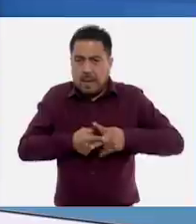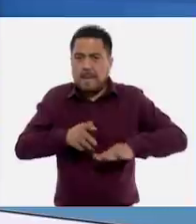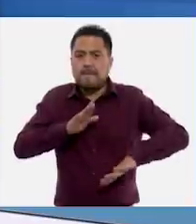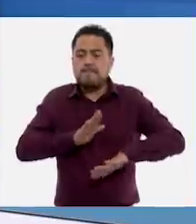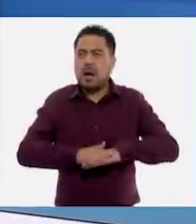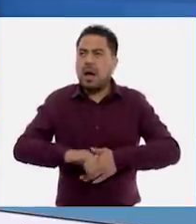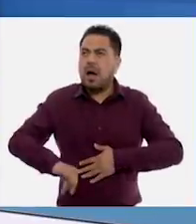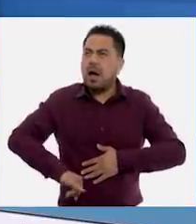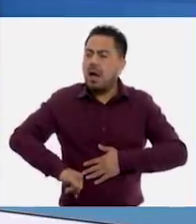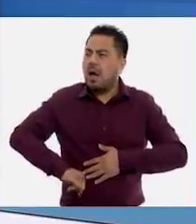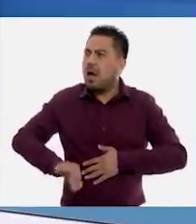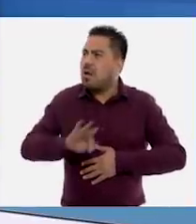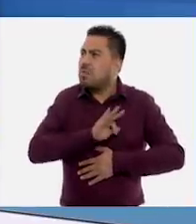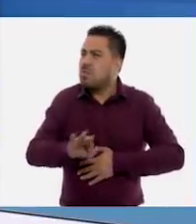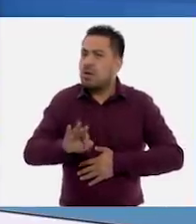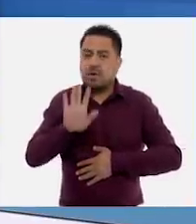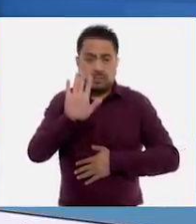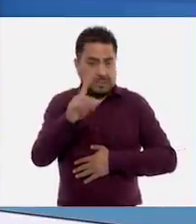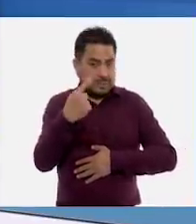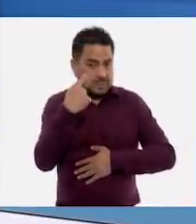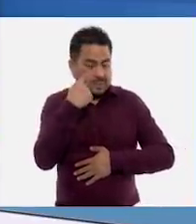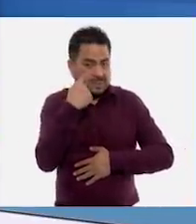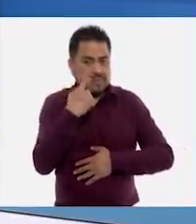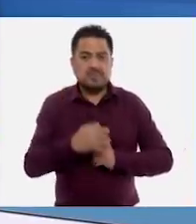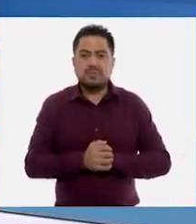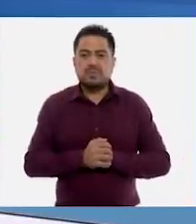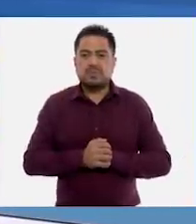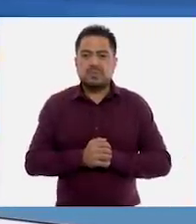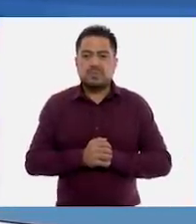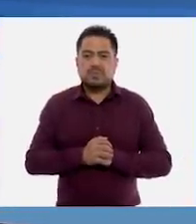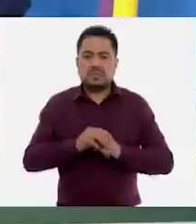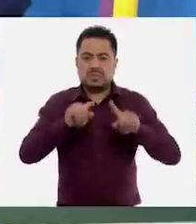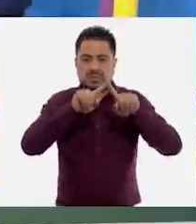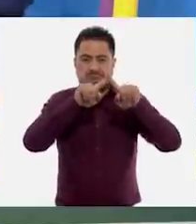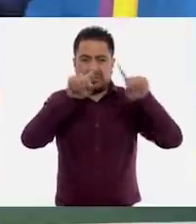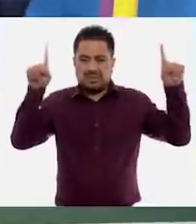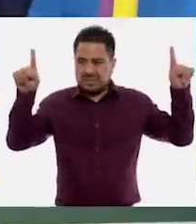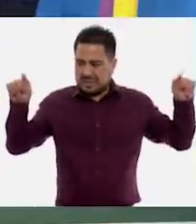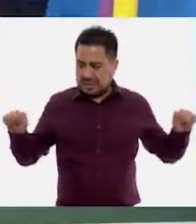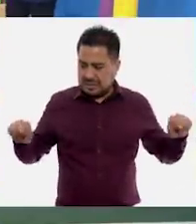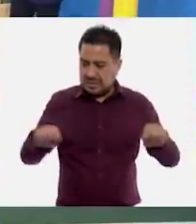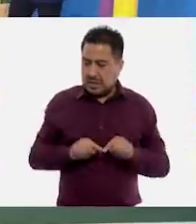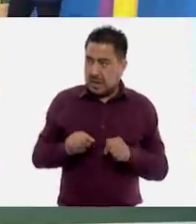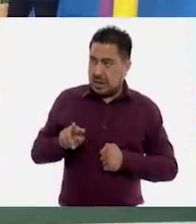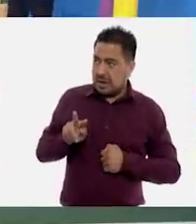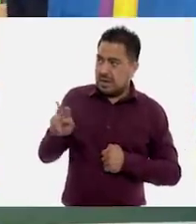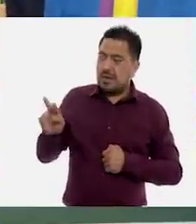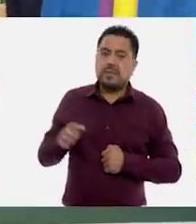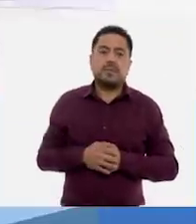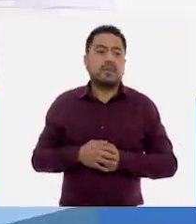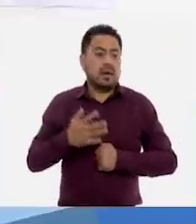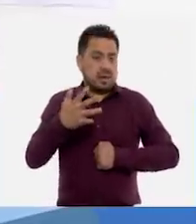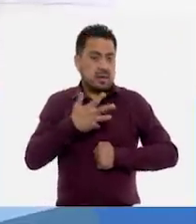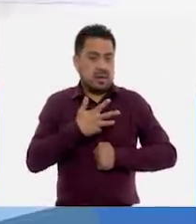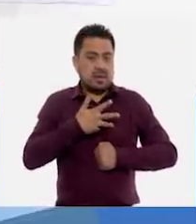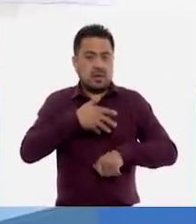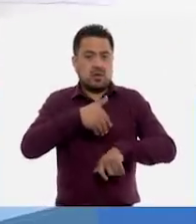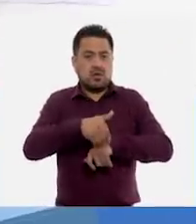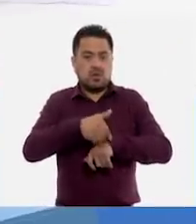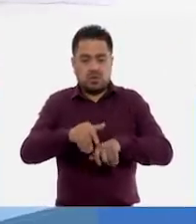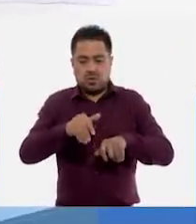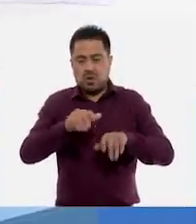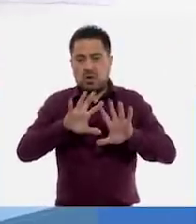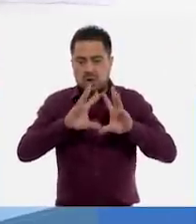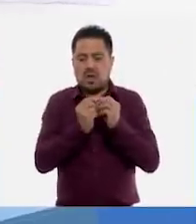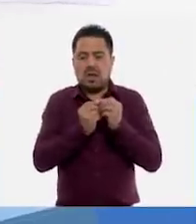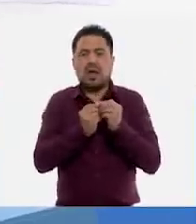muy interesante. Fíjense en este ejemplo, mira. Tenemos aquí nuestro dividendo que